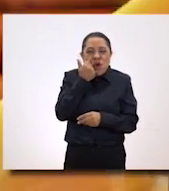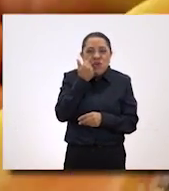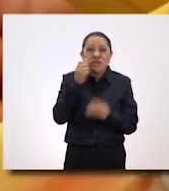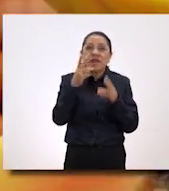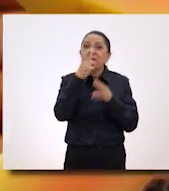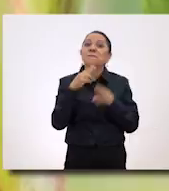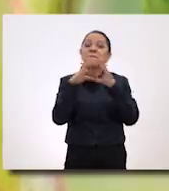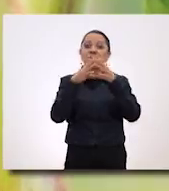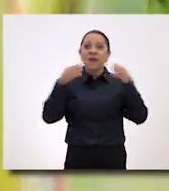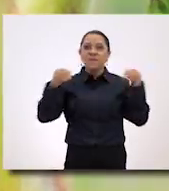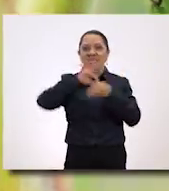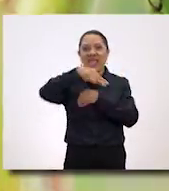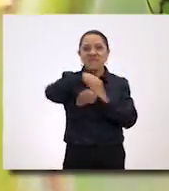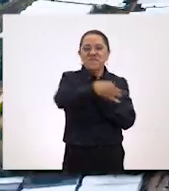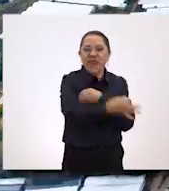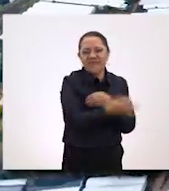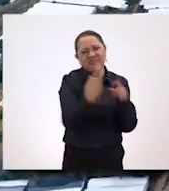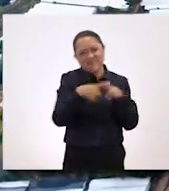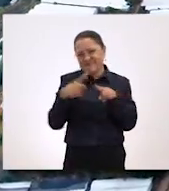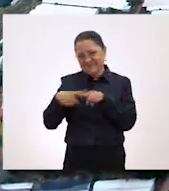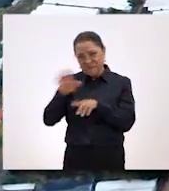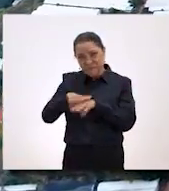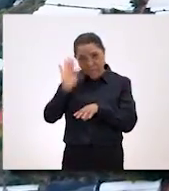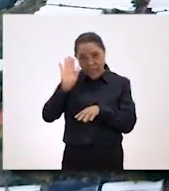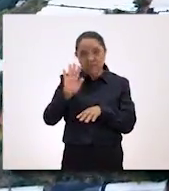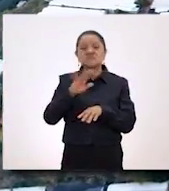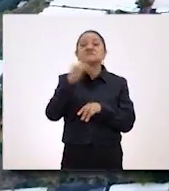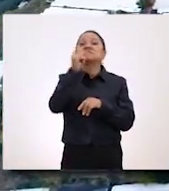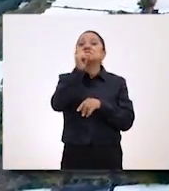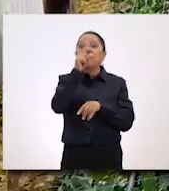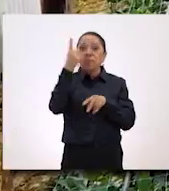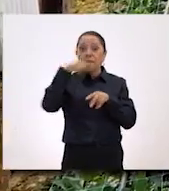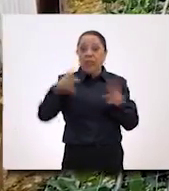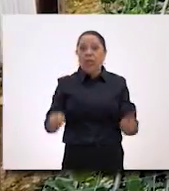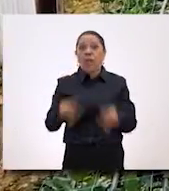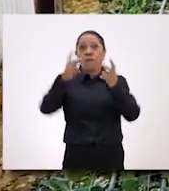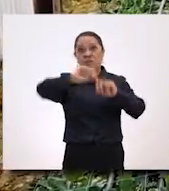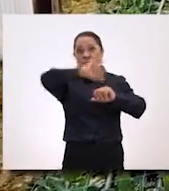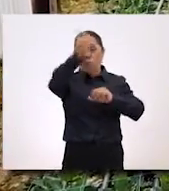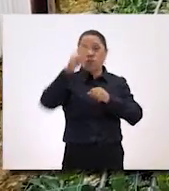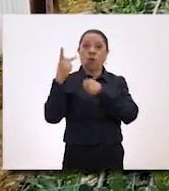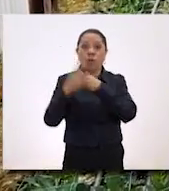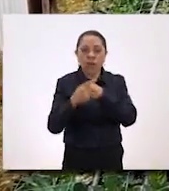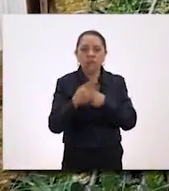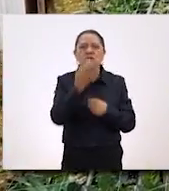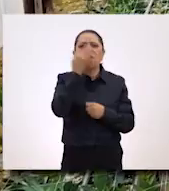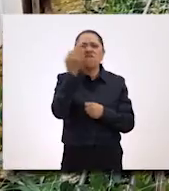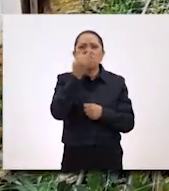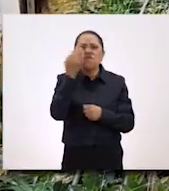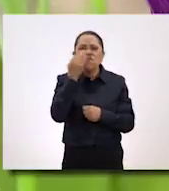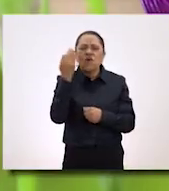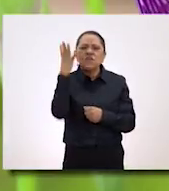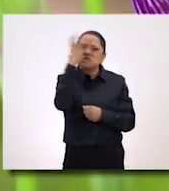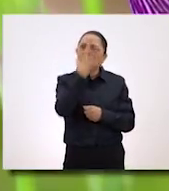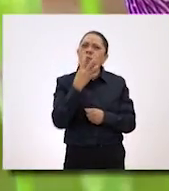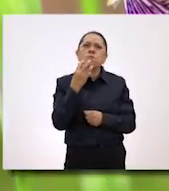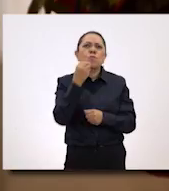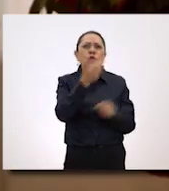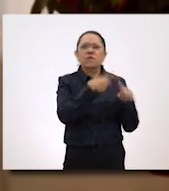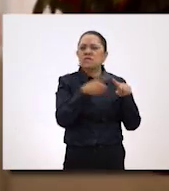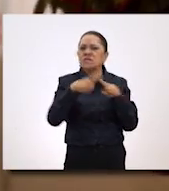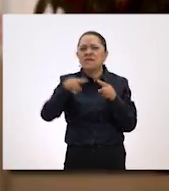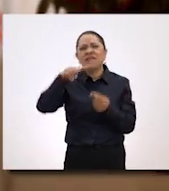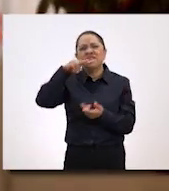agrio, papaya y plátano. Como producto de exportación se encuentran las flores y plantas de ornato,